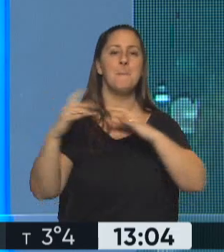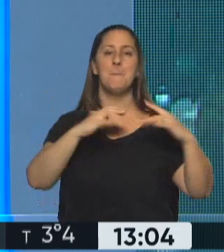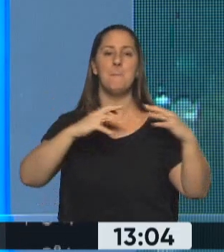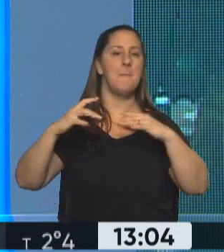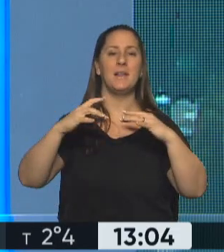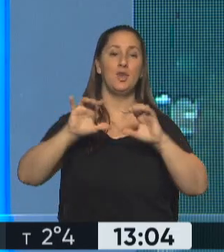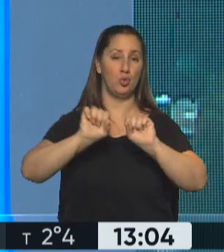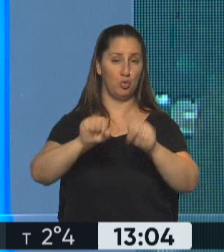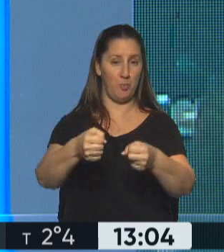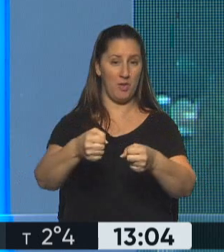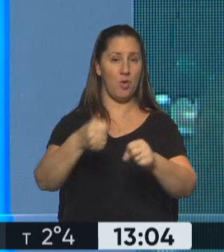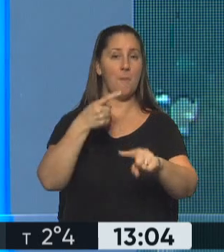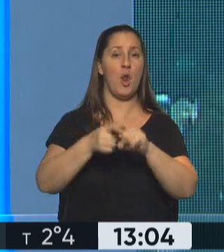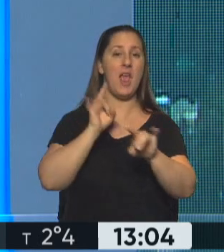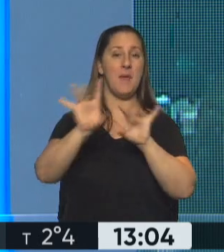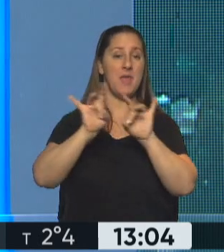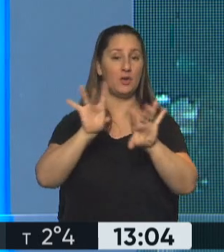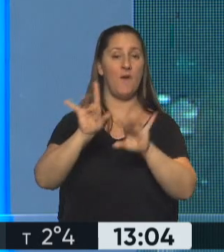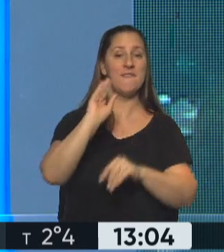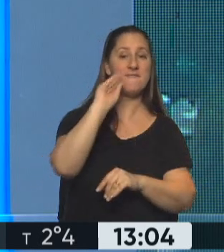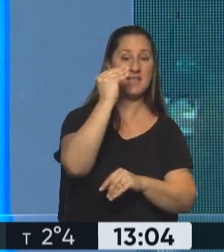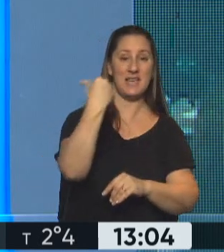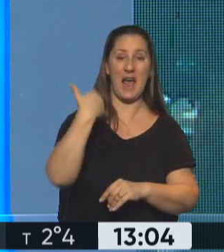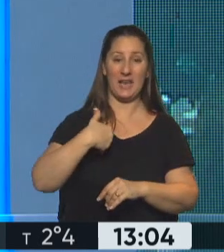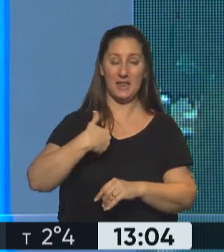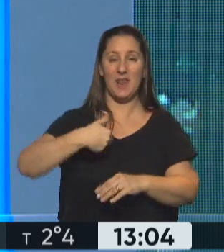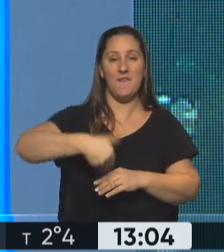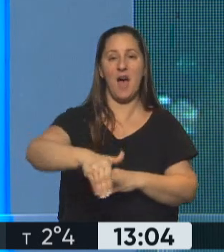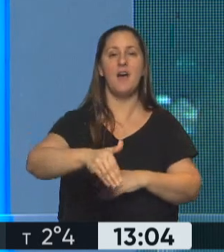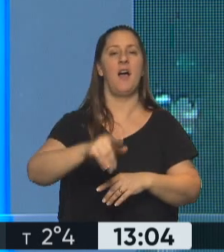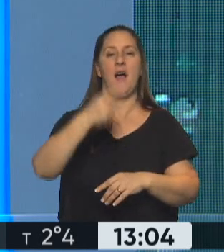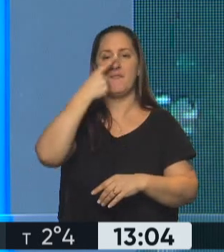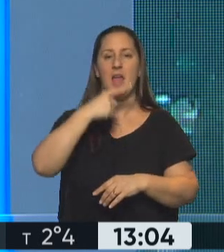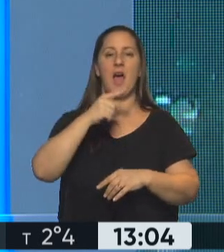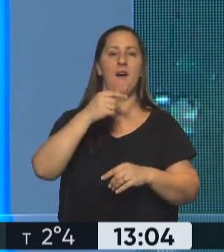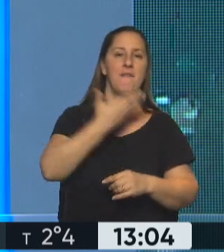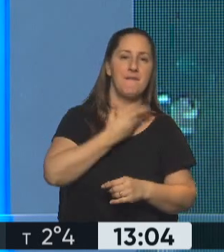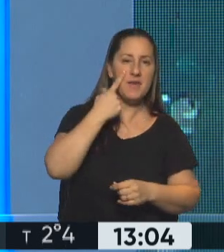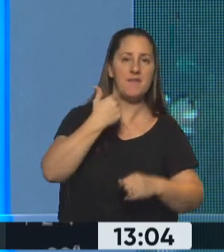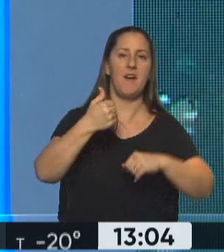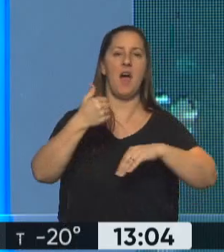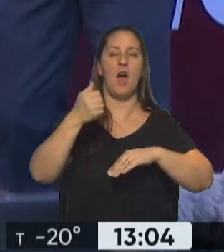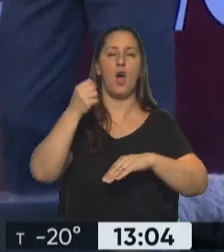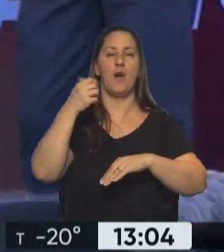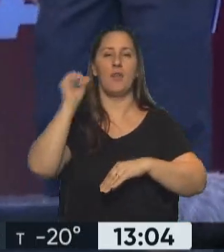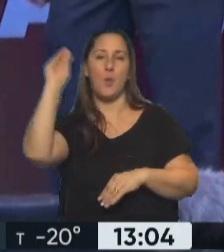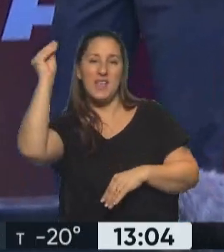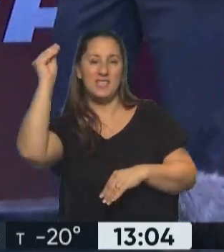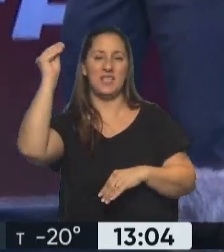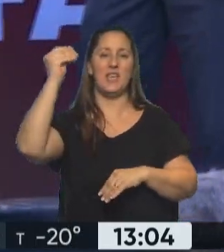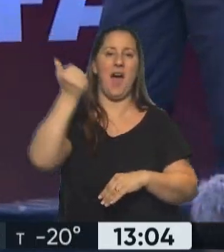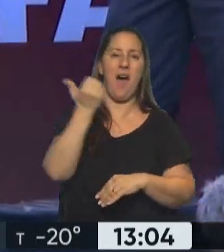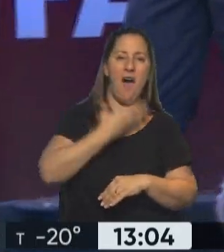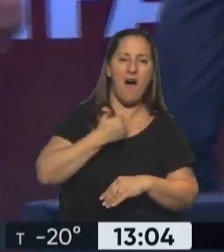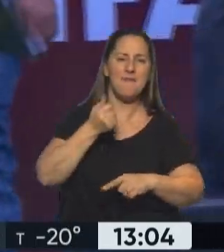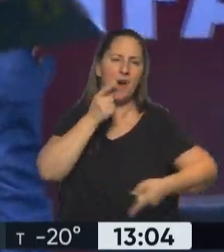que estuvo suspendido por las eliminatorias entre Brasil y Argentina. Finalmente el TAS, la FIFA, la Confederación Brasileña de Fútbol, la AFA,